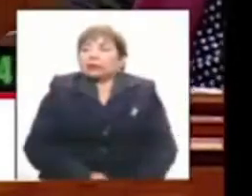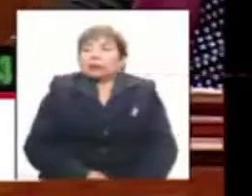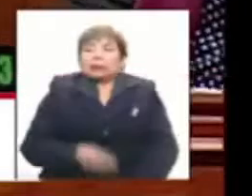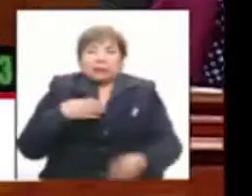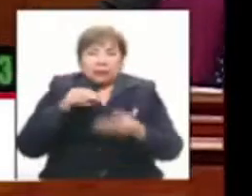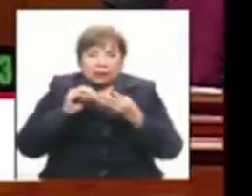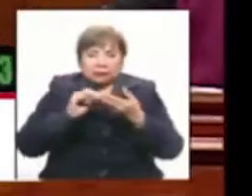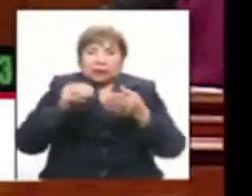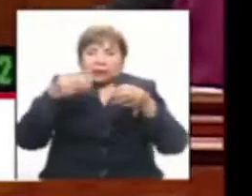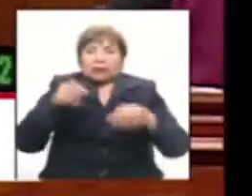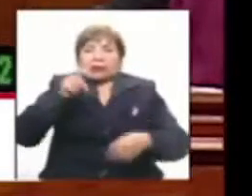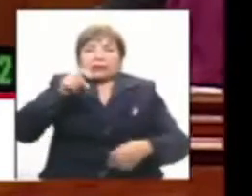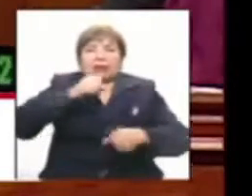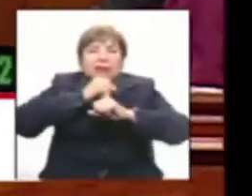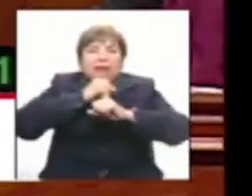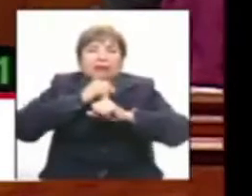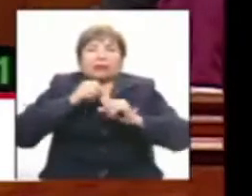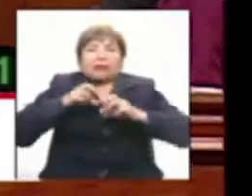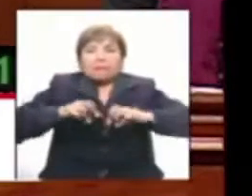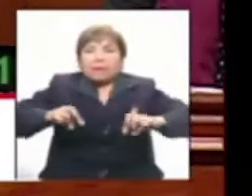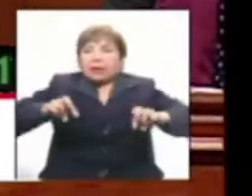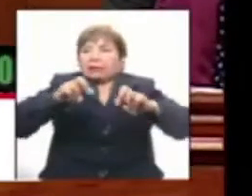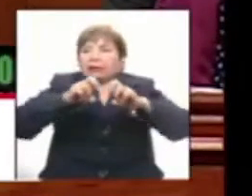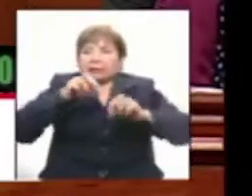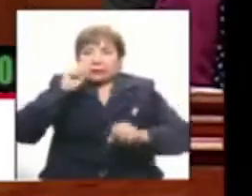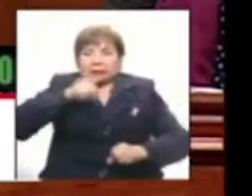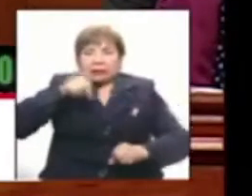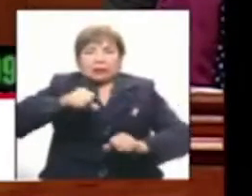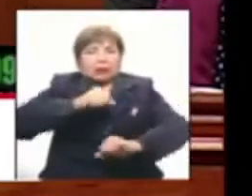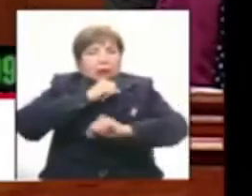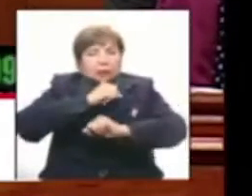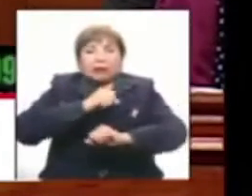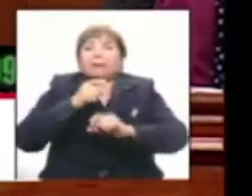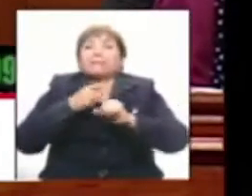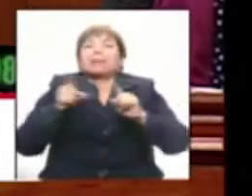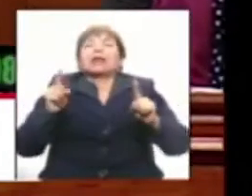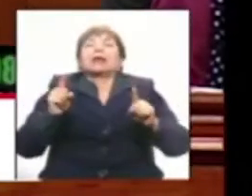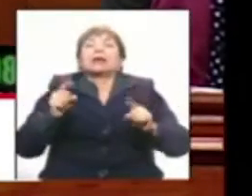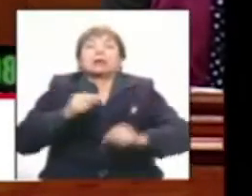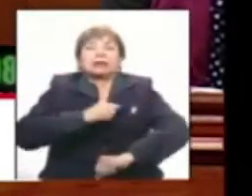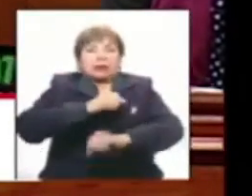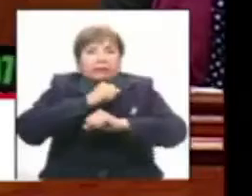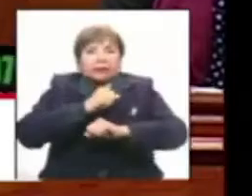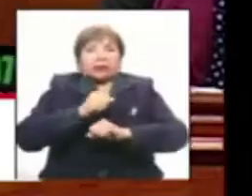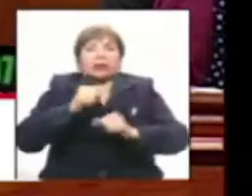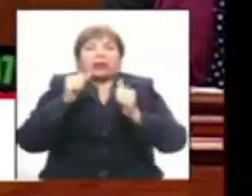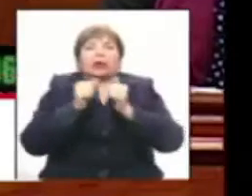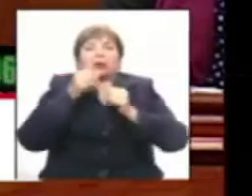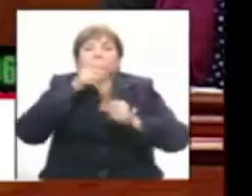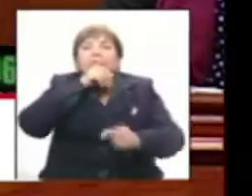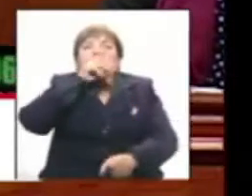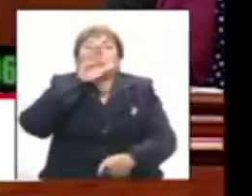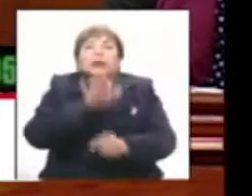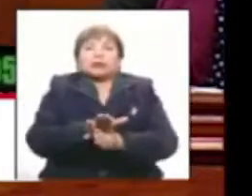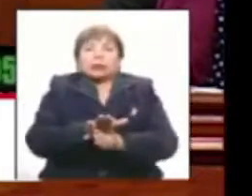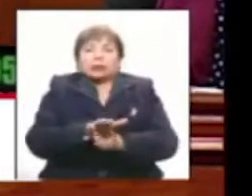me ratifico en mi necesidad de defenderle el fuero parlamentario. Sí, lo vamos a defender, pero lo vamos a defender en estricto